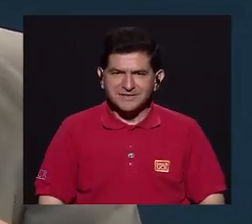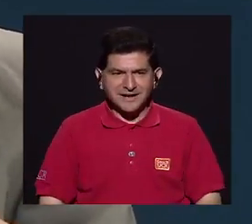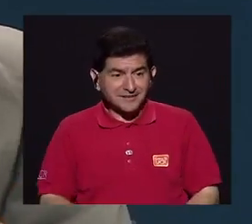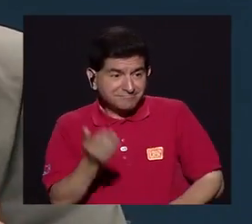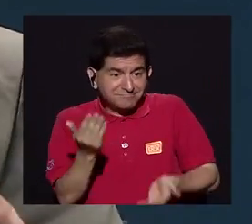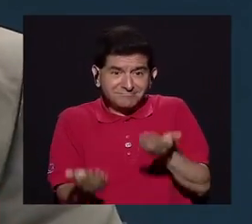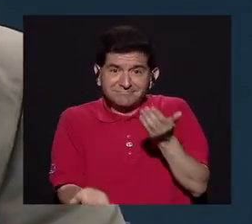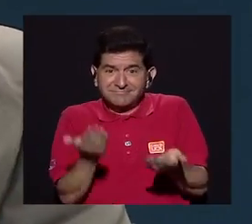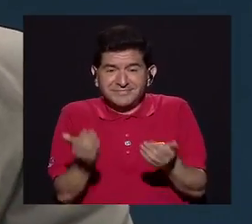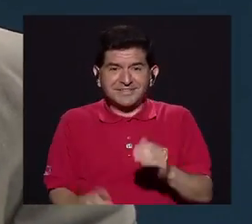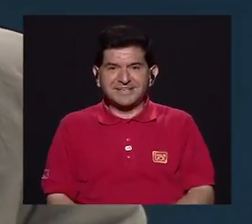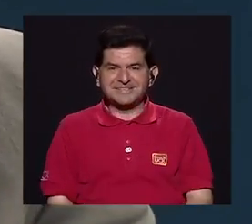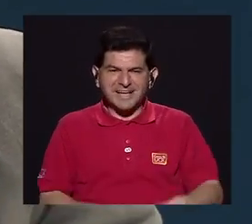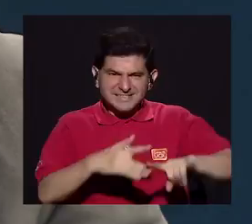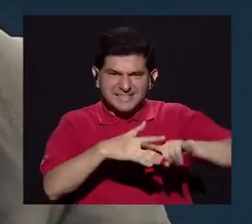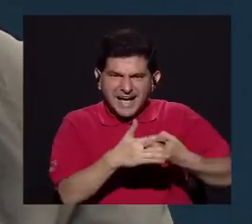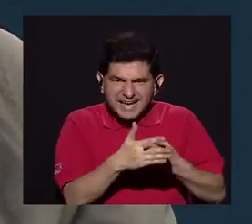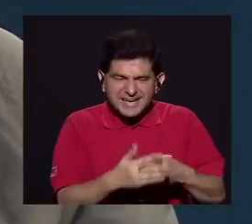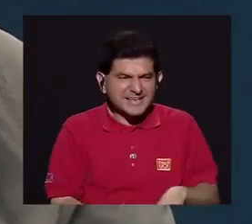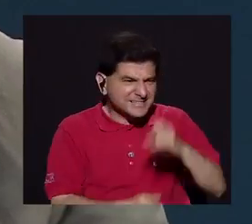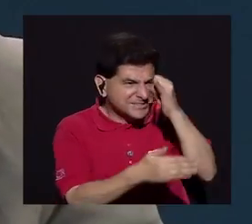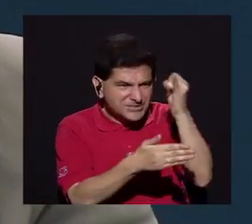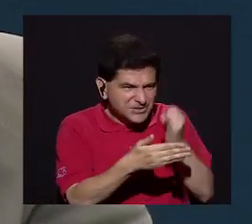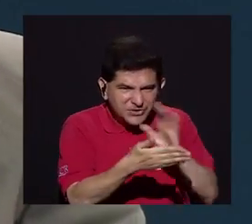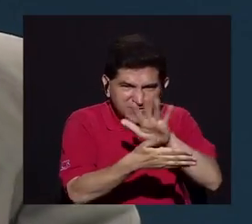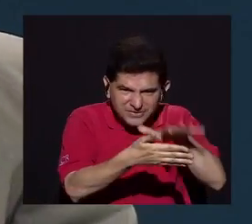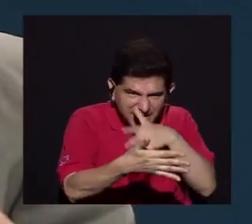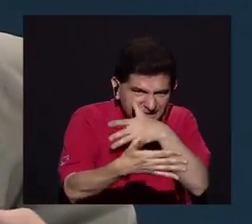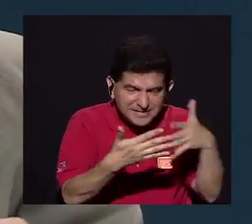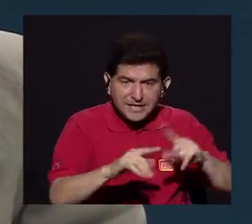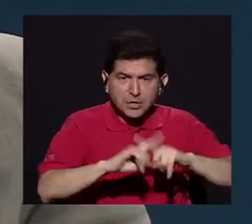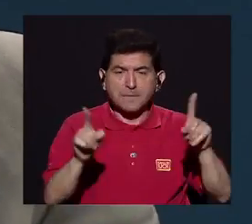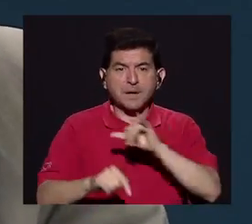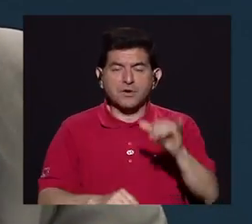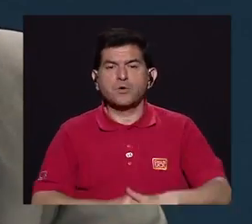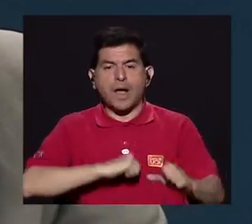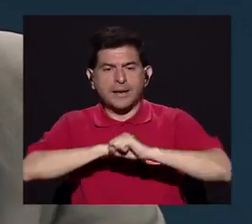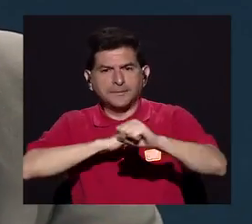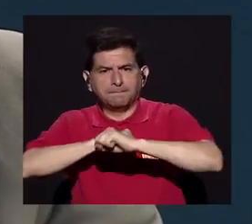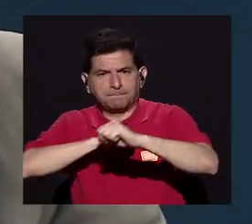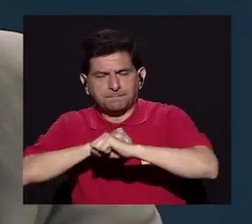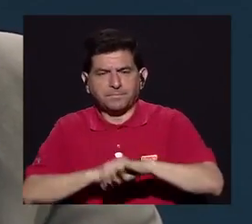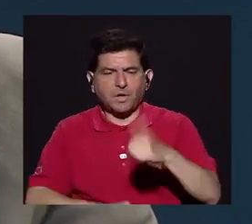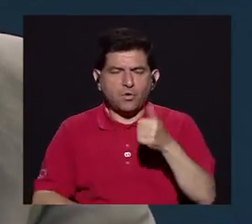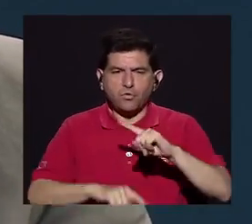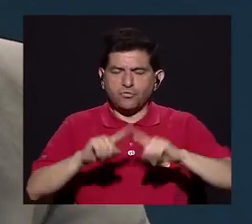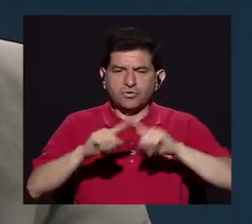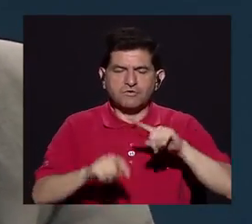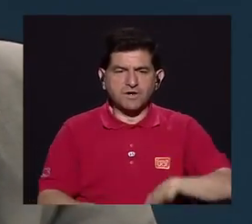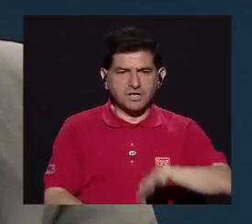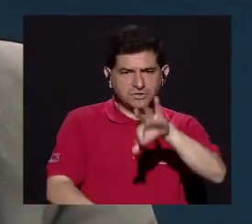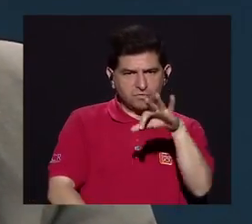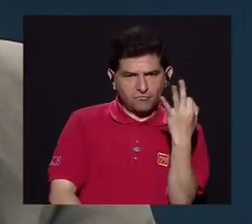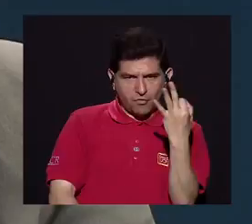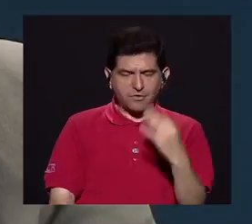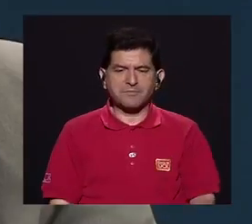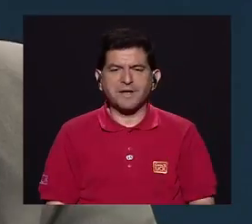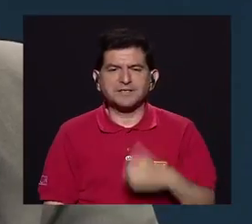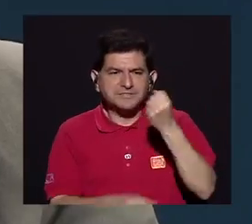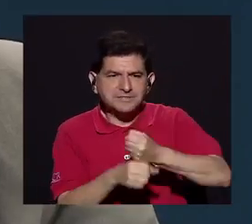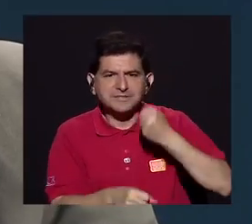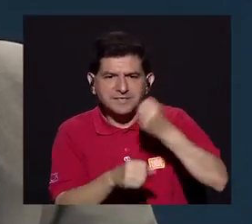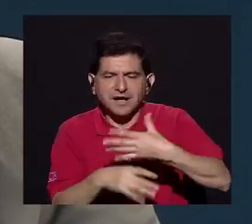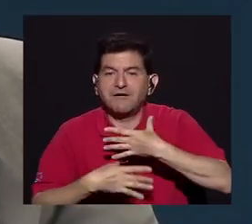Muy al principio muy de diseño, pero luego también muy encontrado con la publicidad y otros formatos de